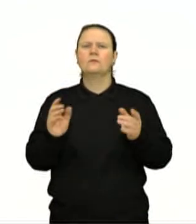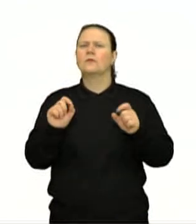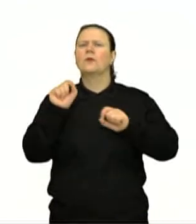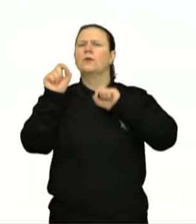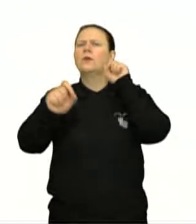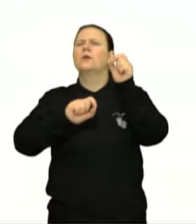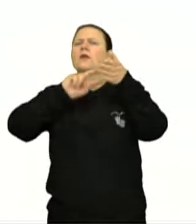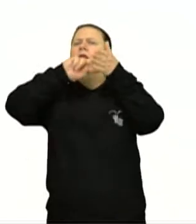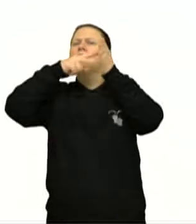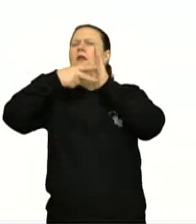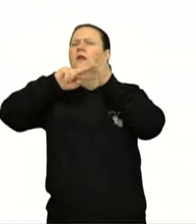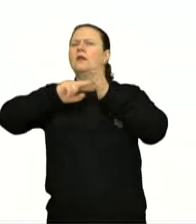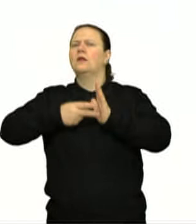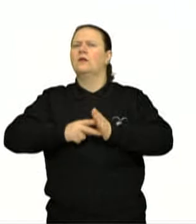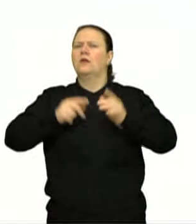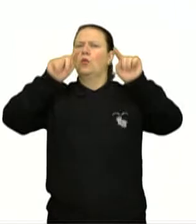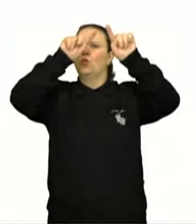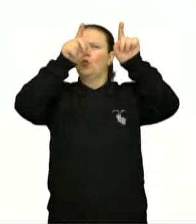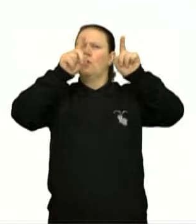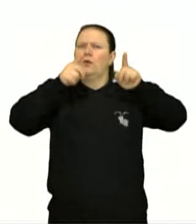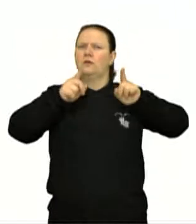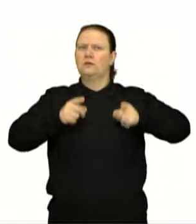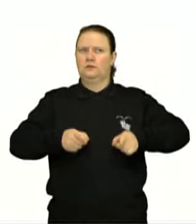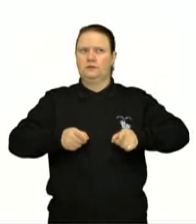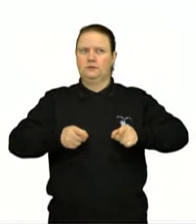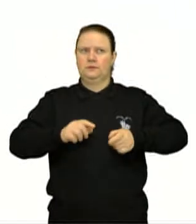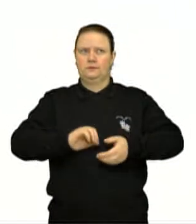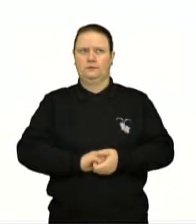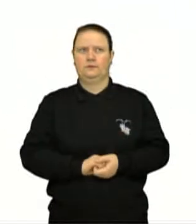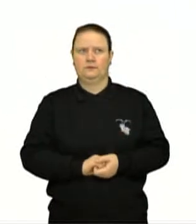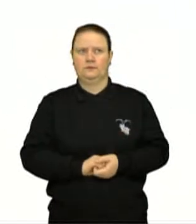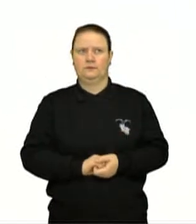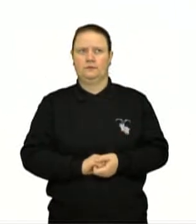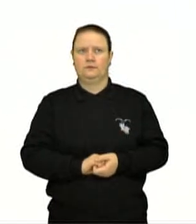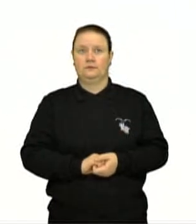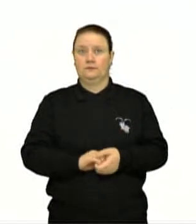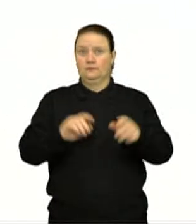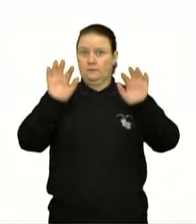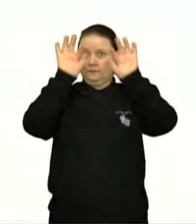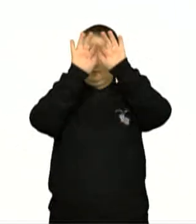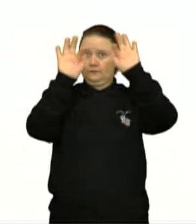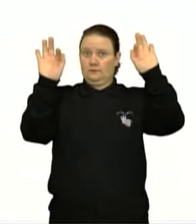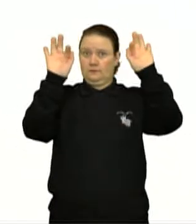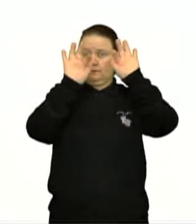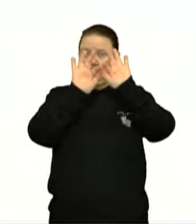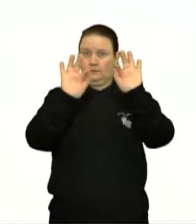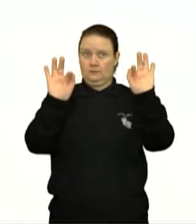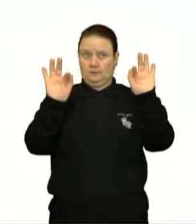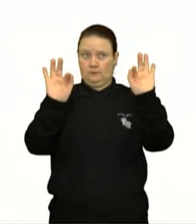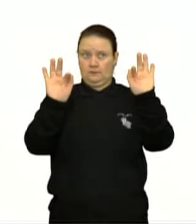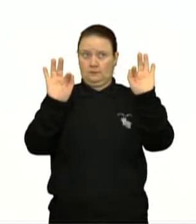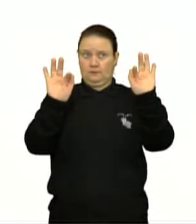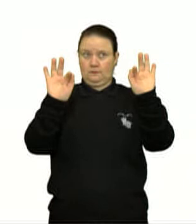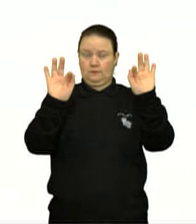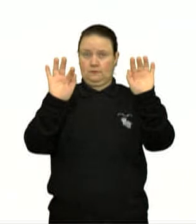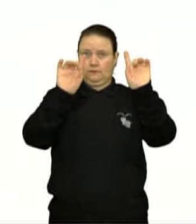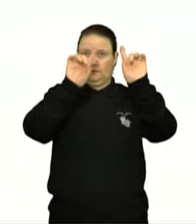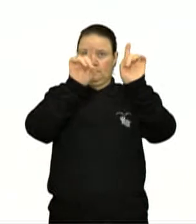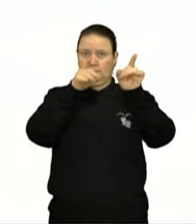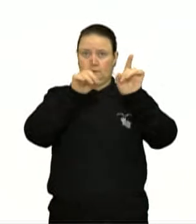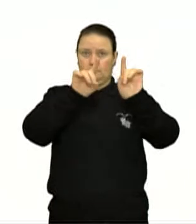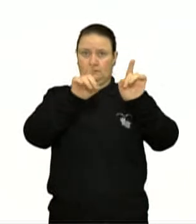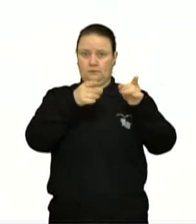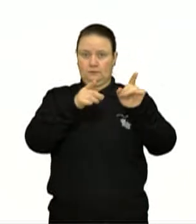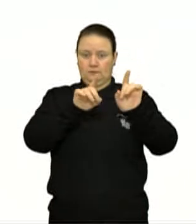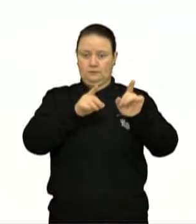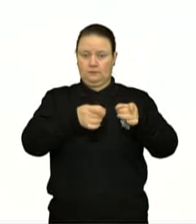que significa cada palabra? Vamos a ver al lado. Mala persona o sinvergüenza. Segundo, causar un enfado